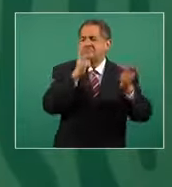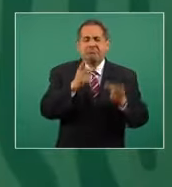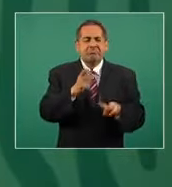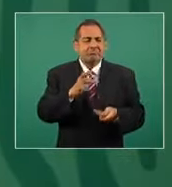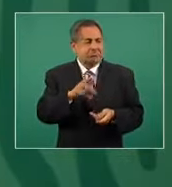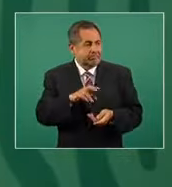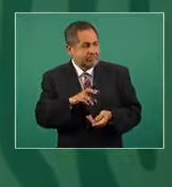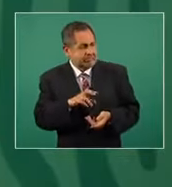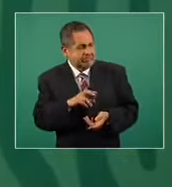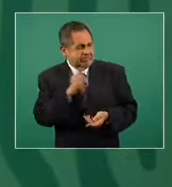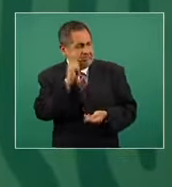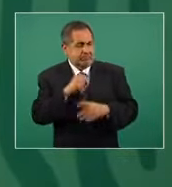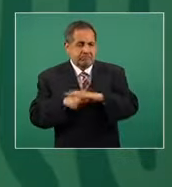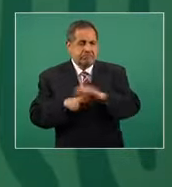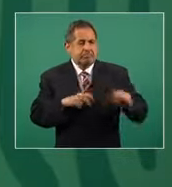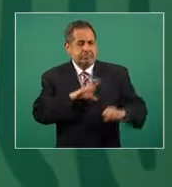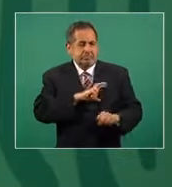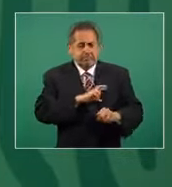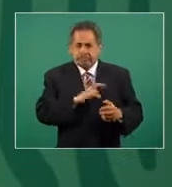Y